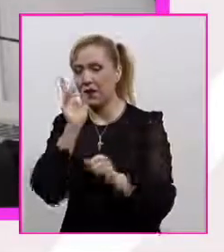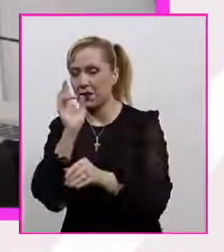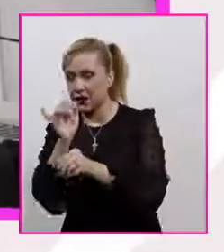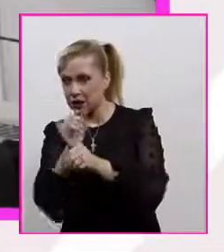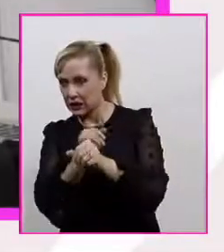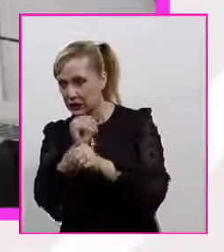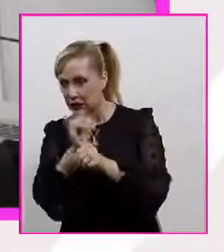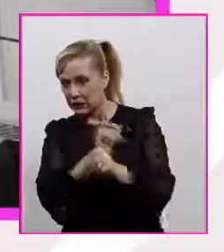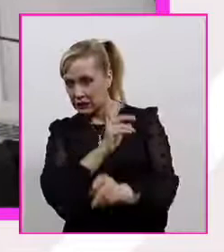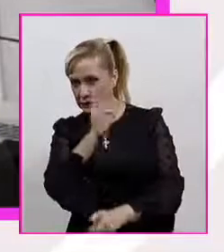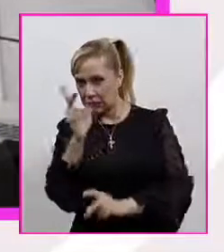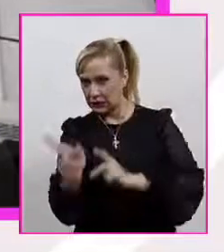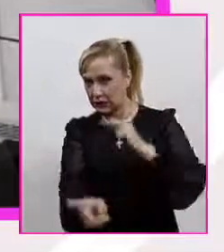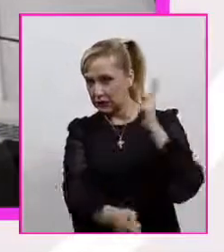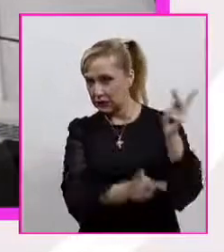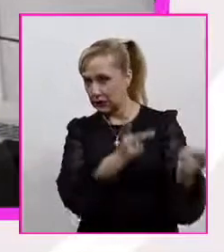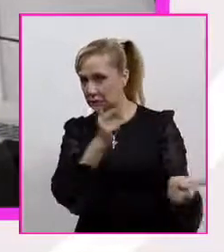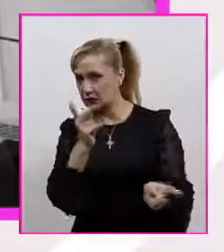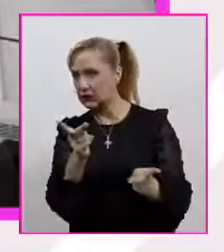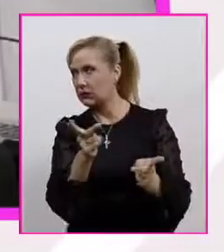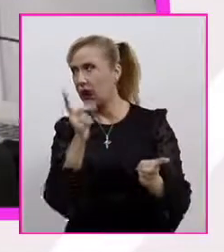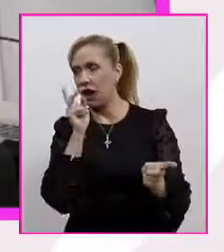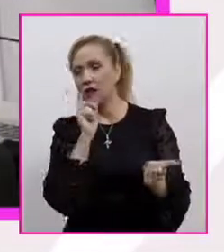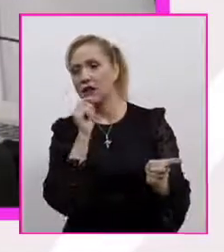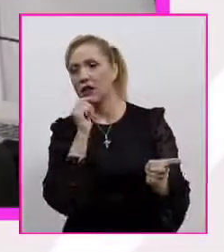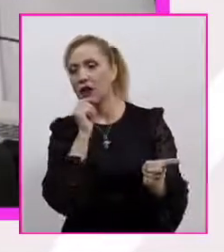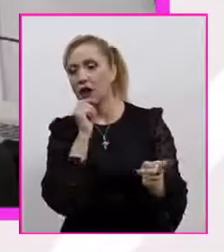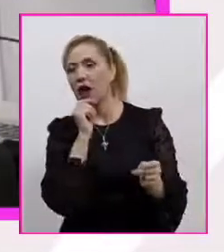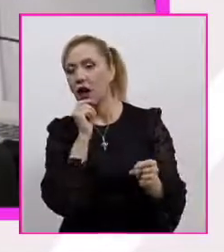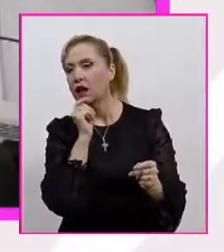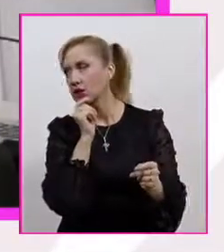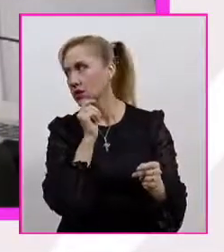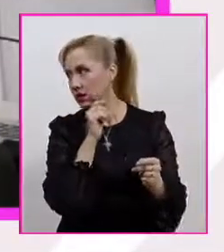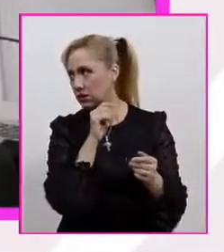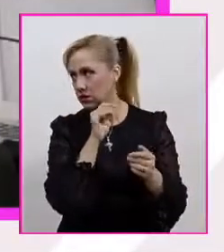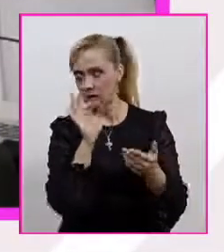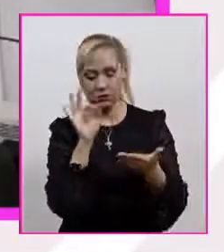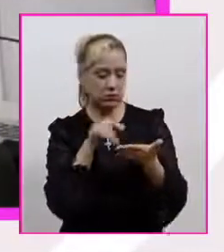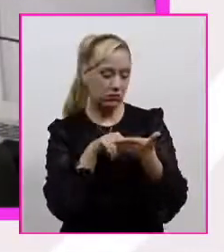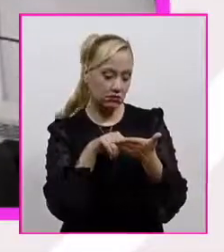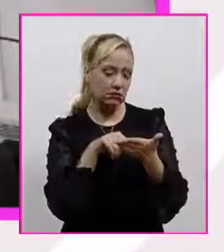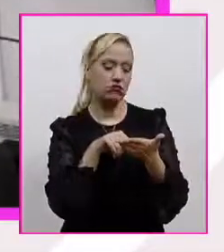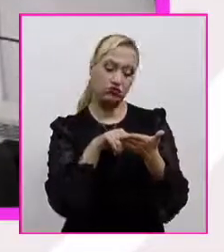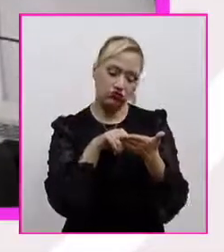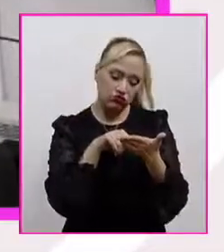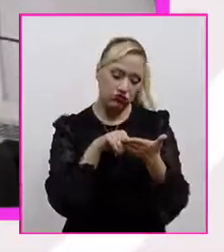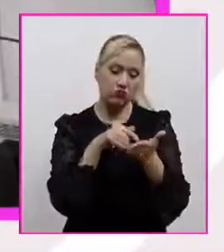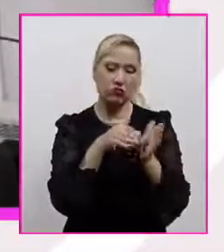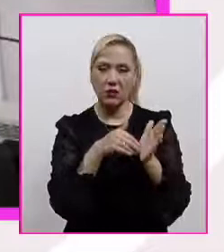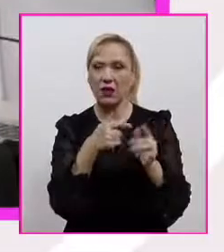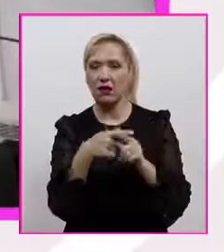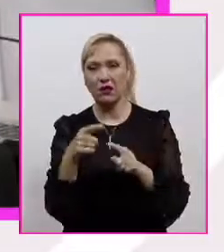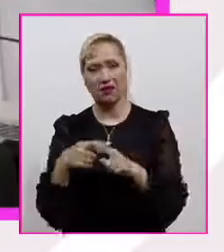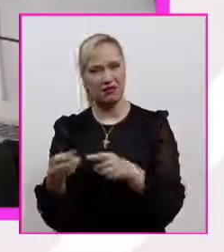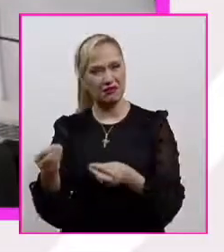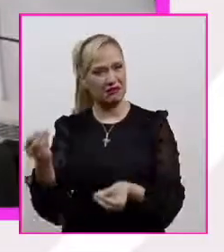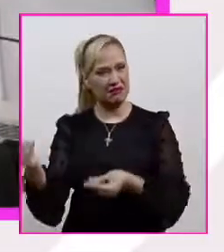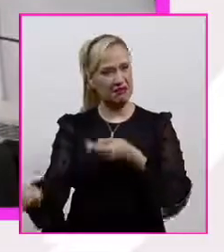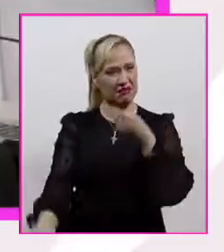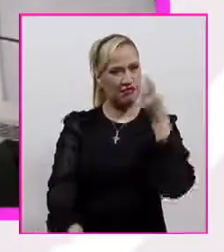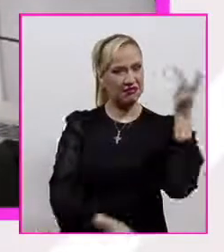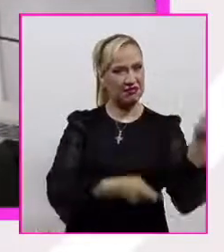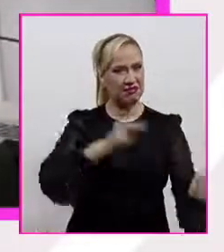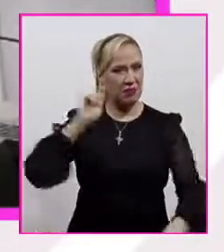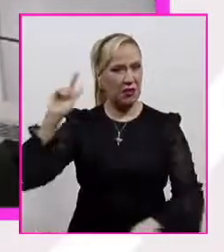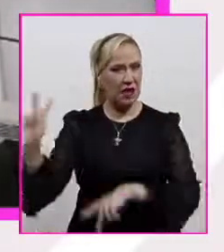realizar algunas investigaciones, porque se tendrán que verificar los documentos, entre muchos otros, otras